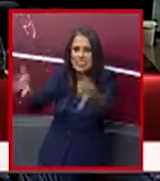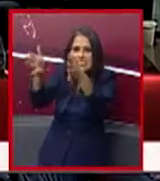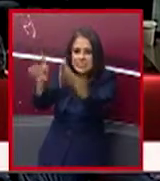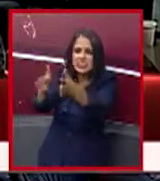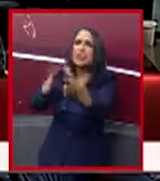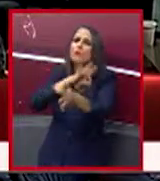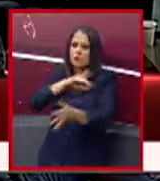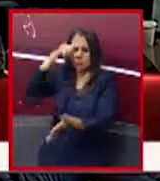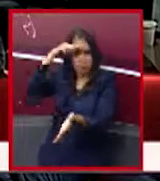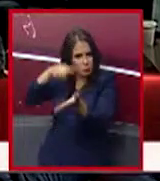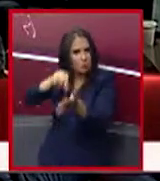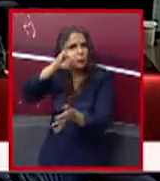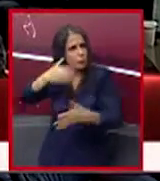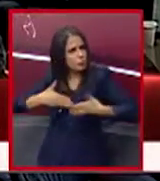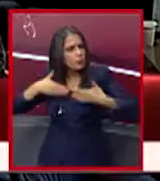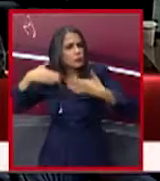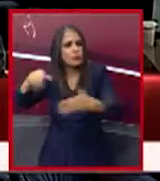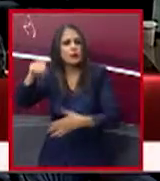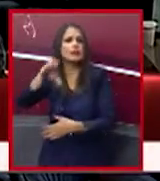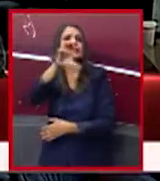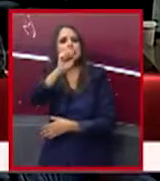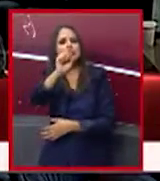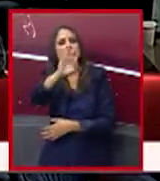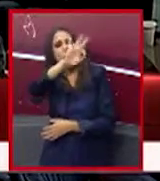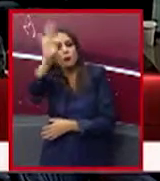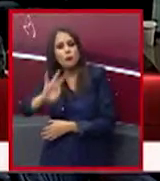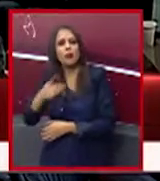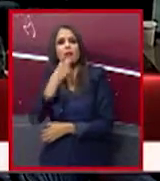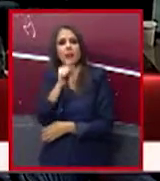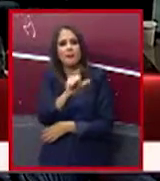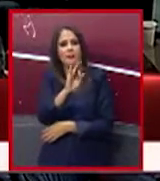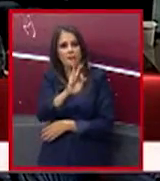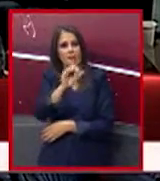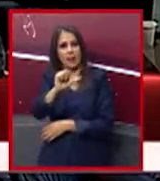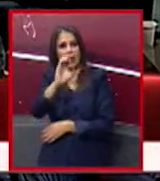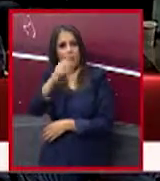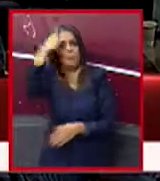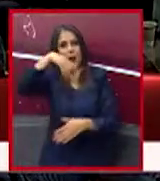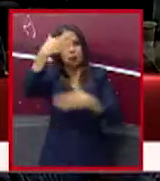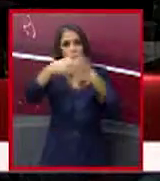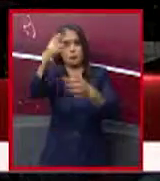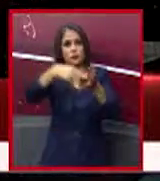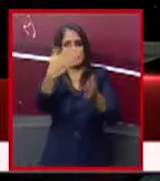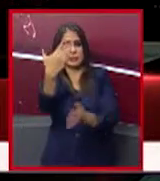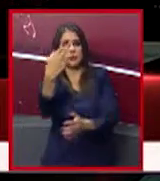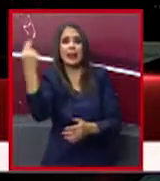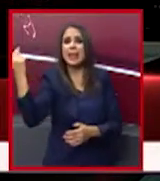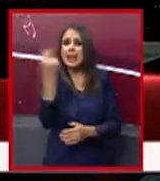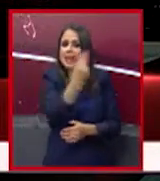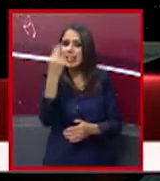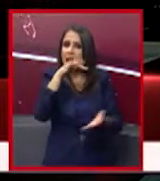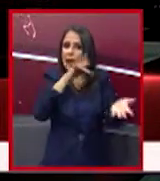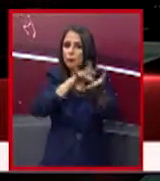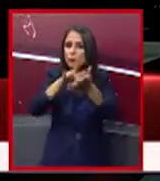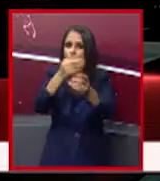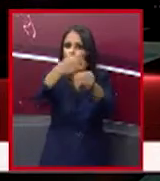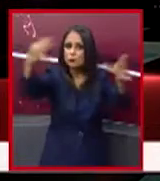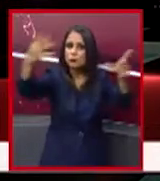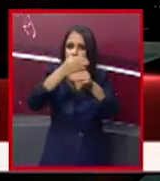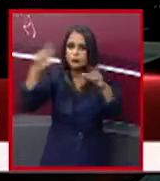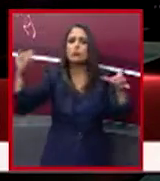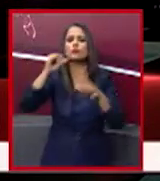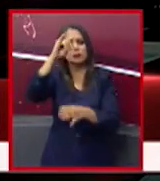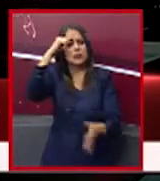detonante de ese 70% que nos dice la FAO que requerimos para el año 2050. Creemos auténticamente, porque el